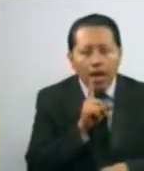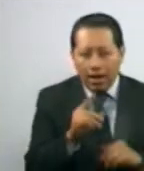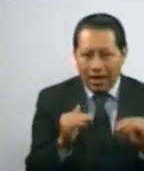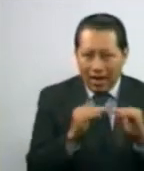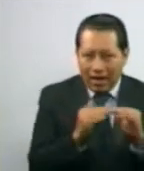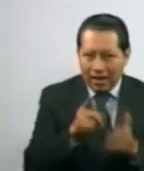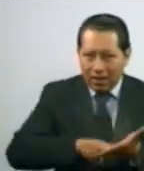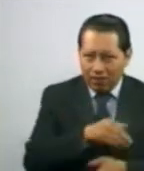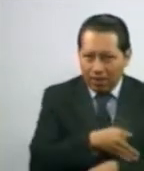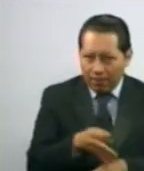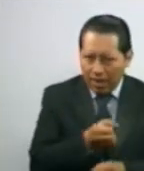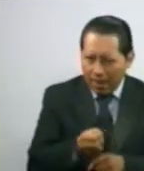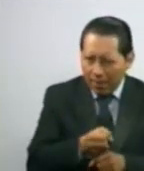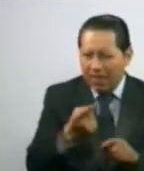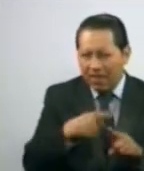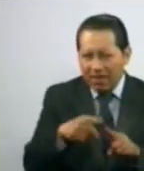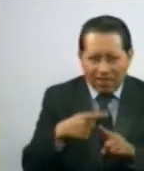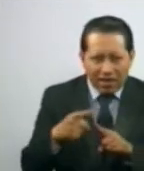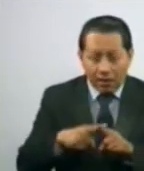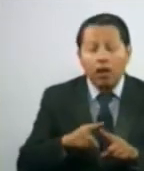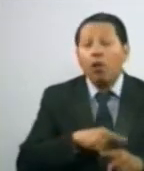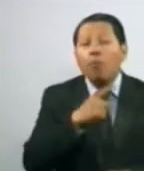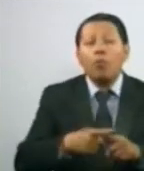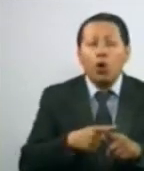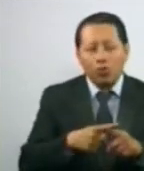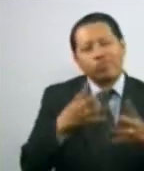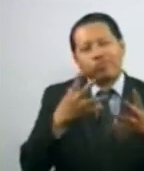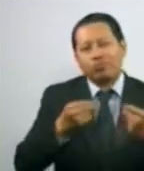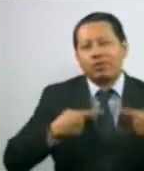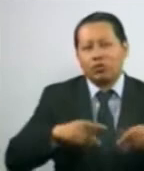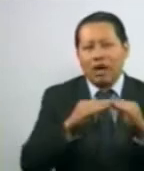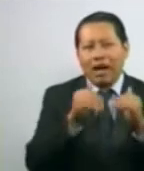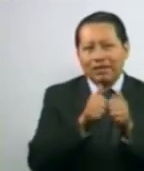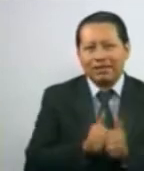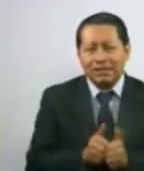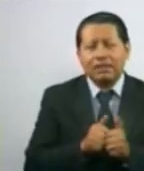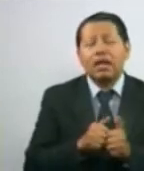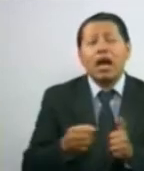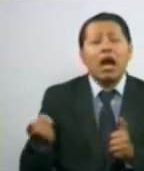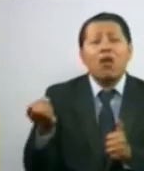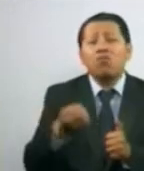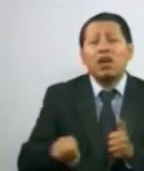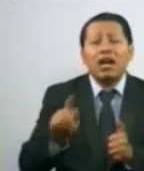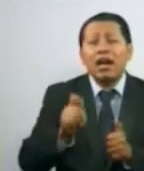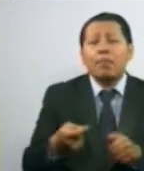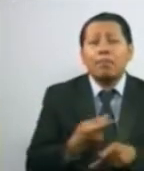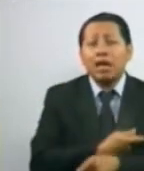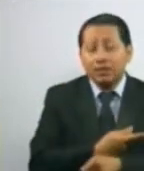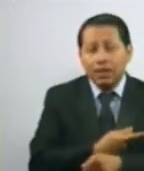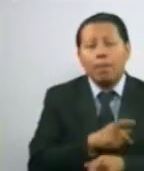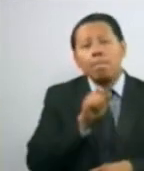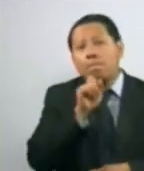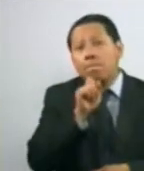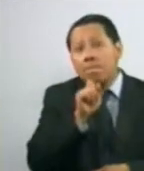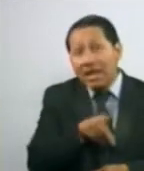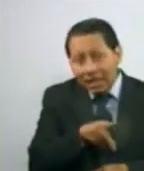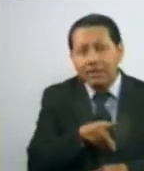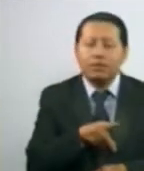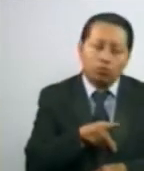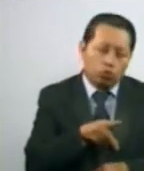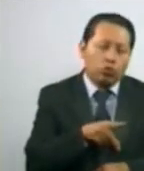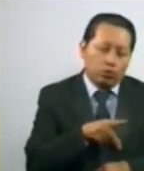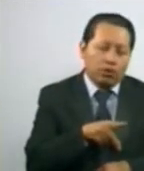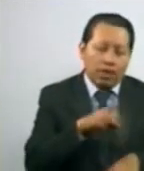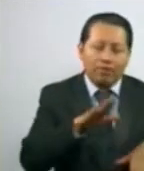como consecuencia de las medidas de confinamiento se han visto obligadas a permanecer bajo el mismo techo que sus